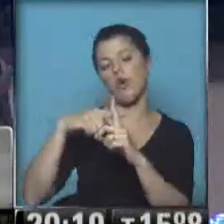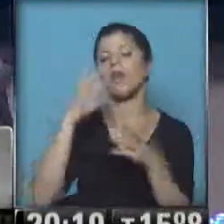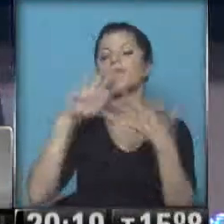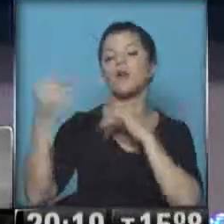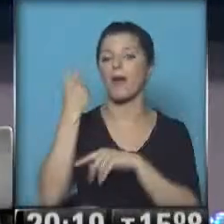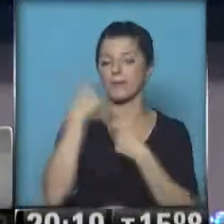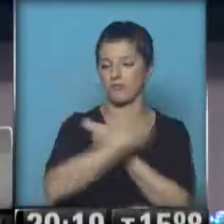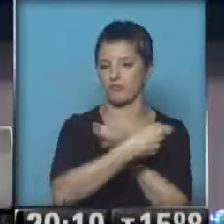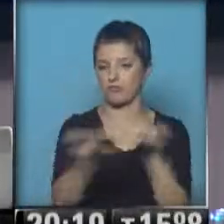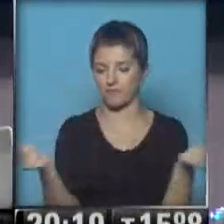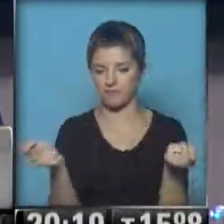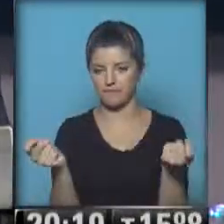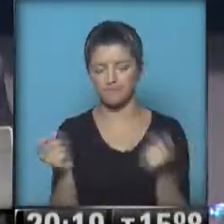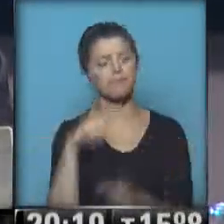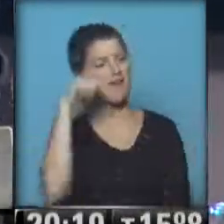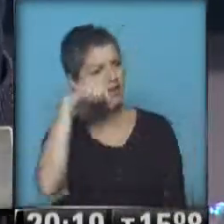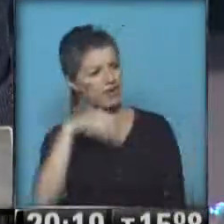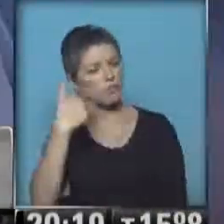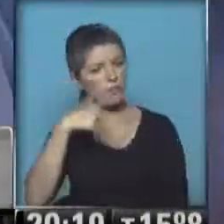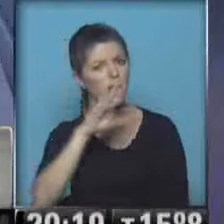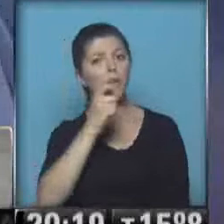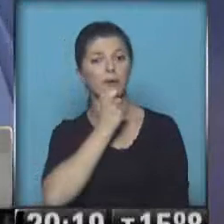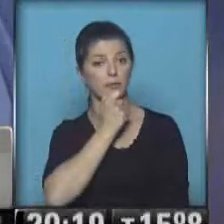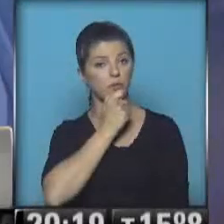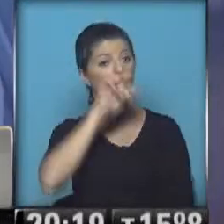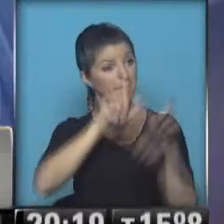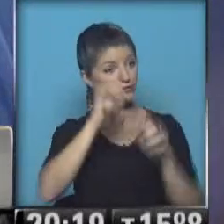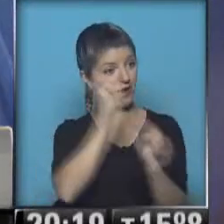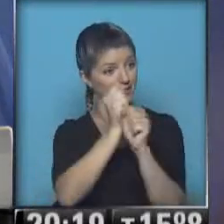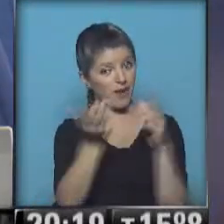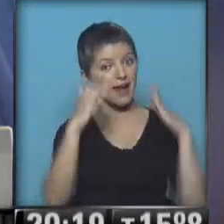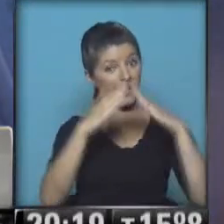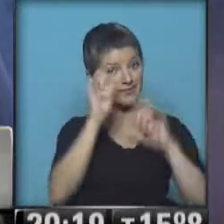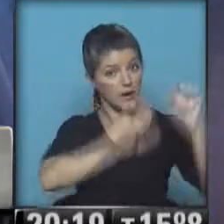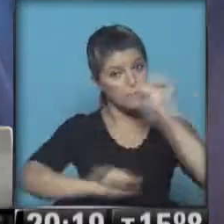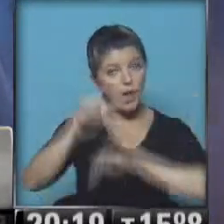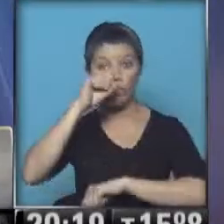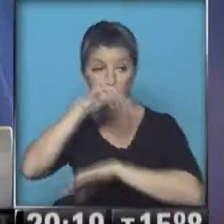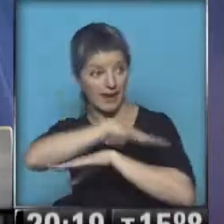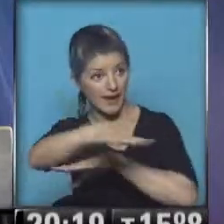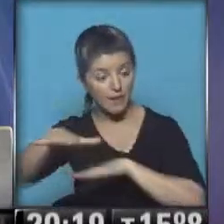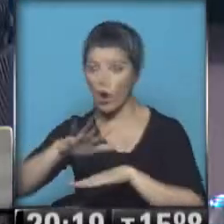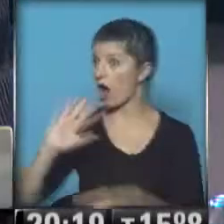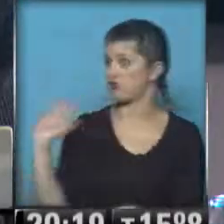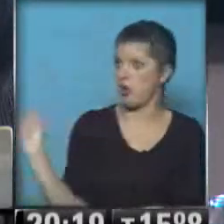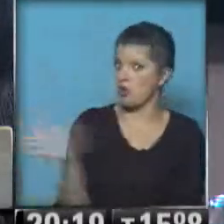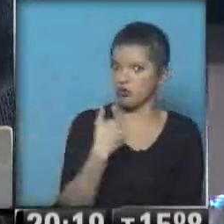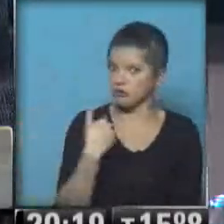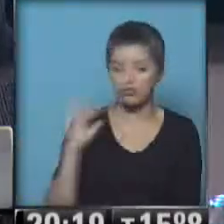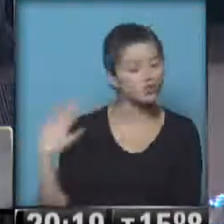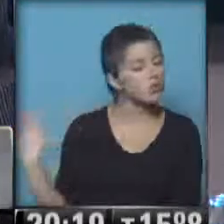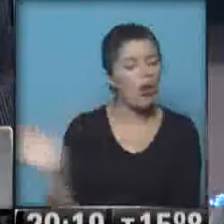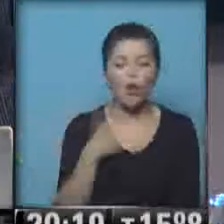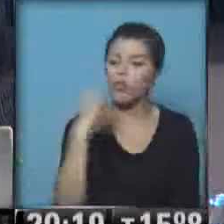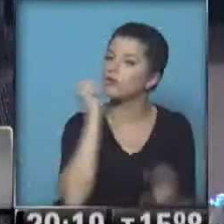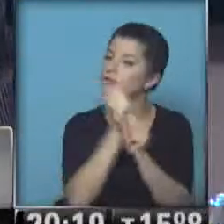ingreso. Alfredo, ¿esto alcanza a las empleadas domésticas y a los peones rurales? Alcanza a todos. Son todos los trabajadores